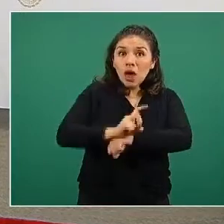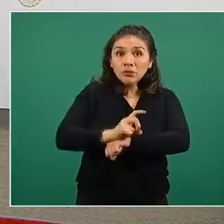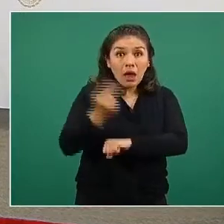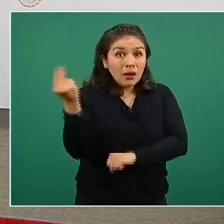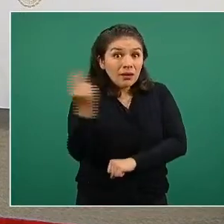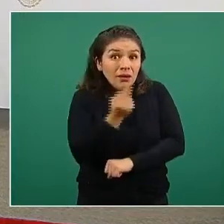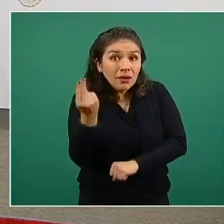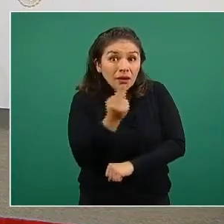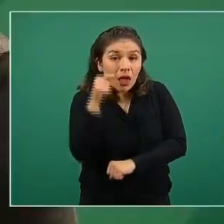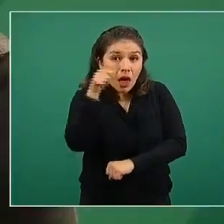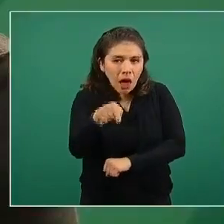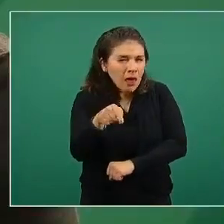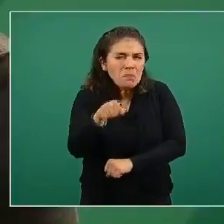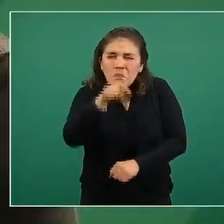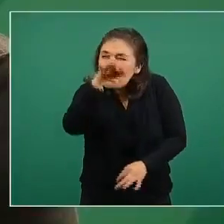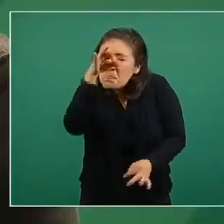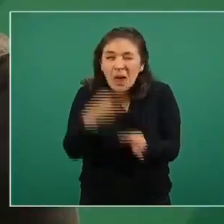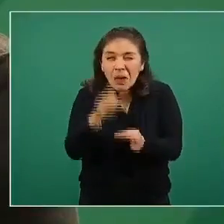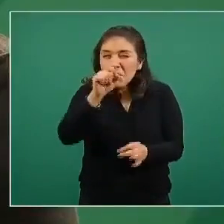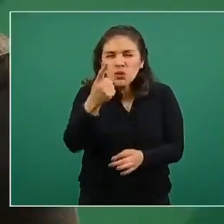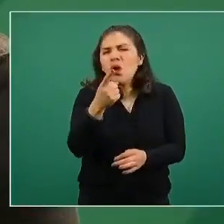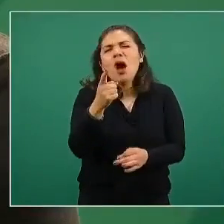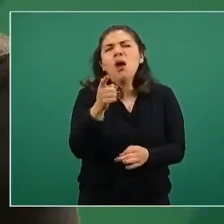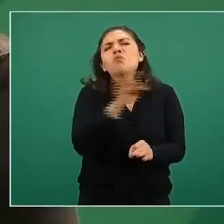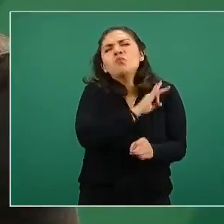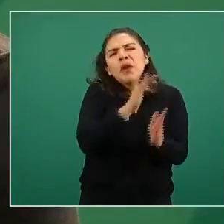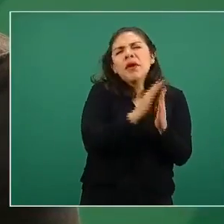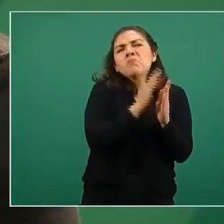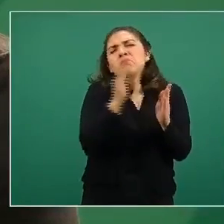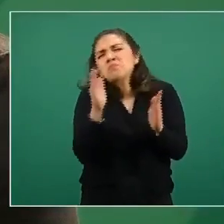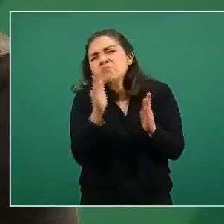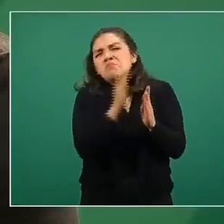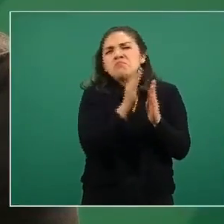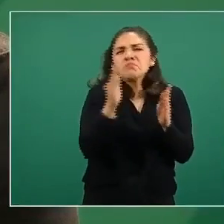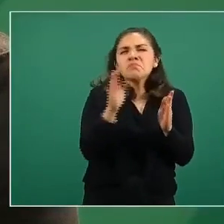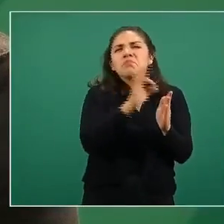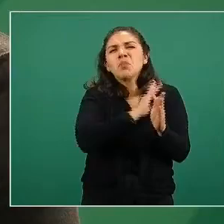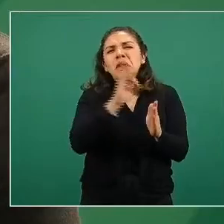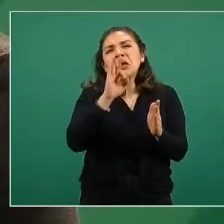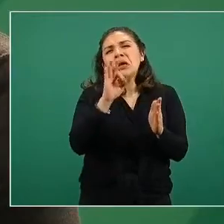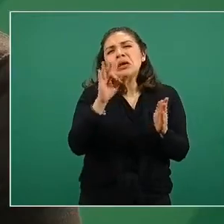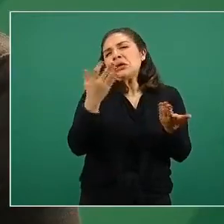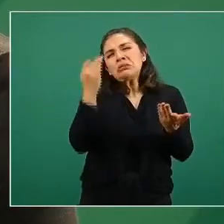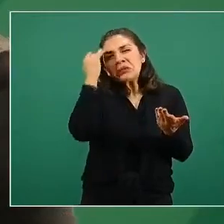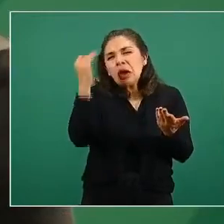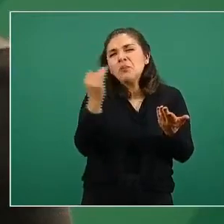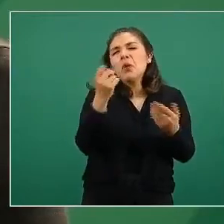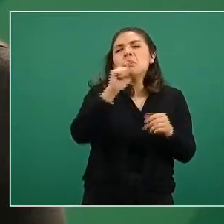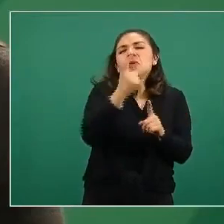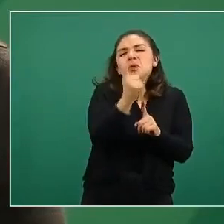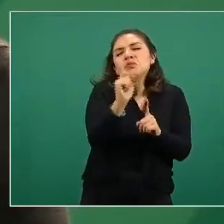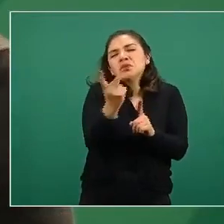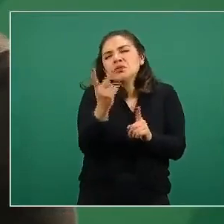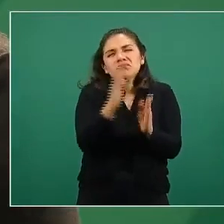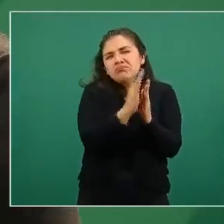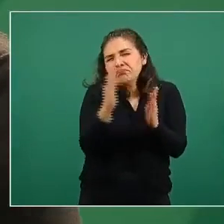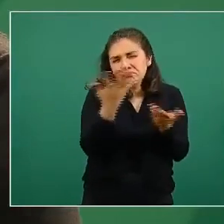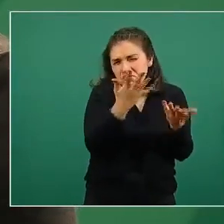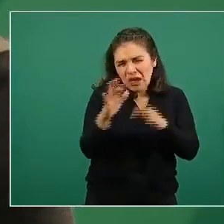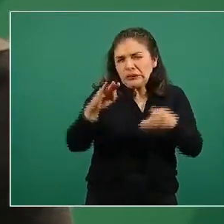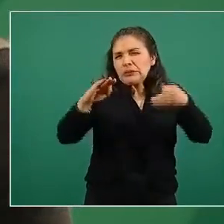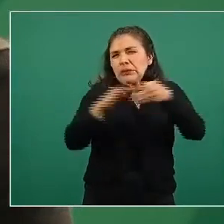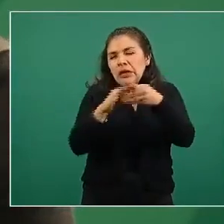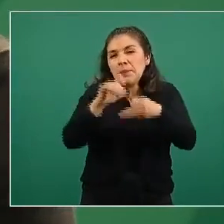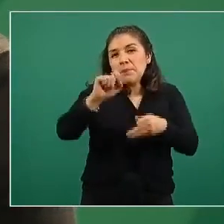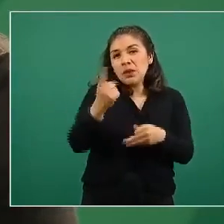ser exacto, lógicamente hay un marco de intervalo en relación a esos 21 días, pero cercano